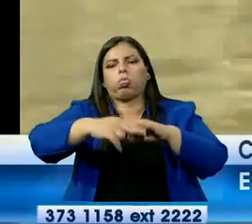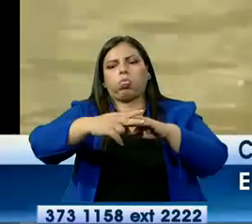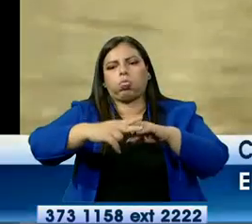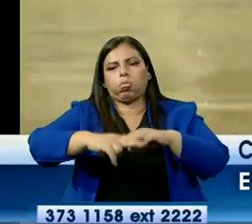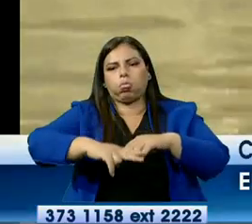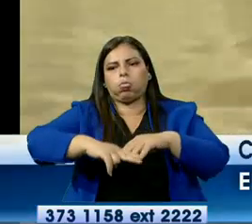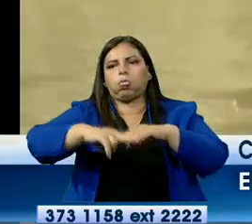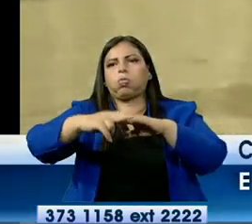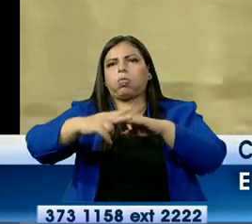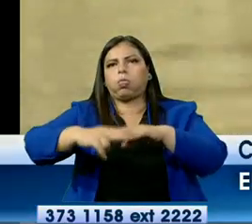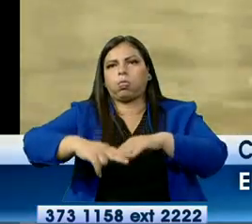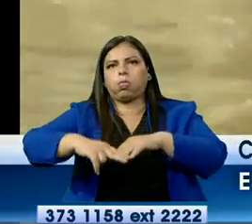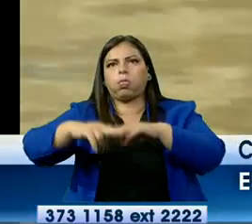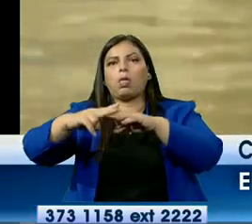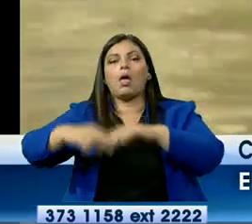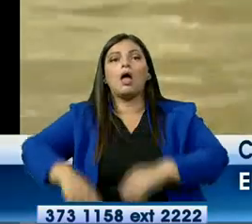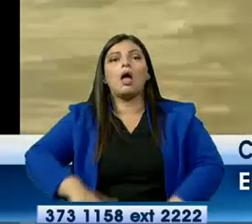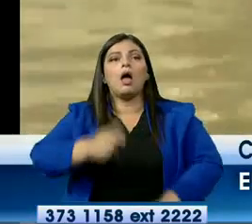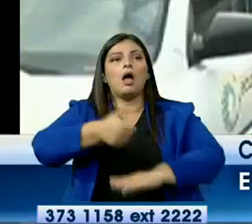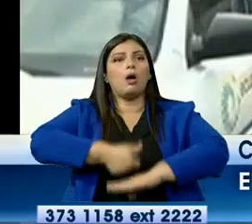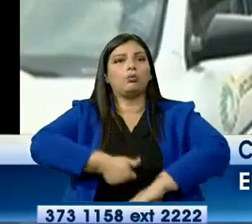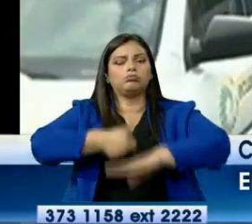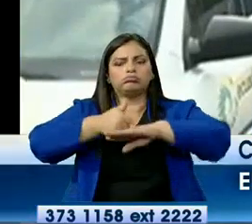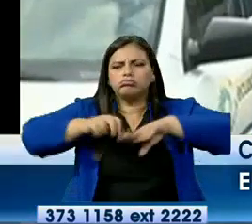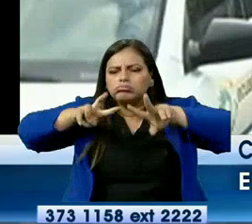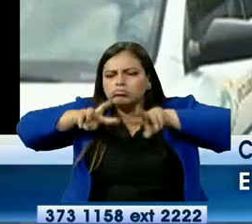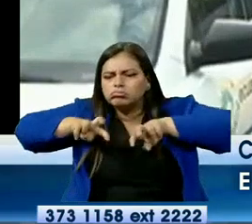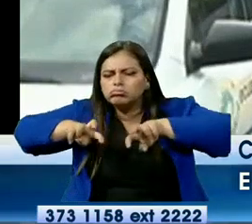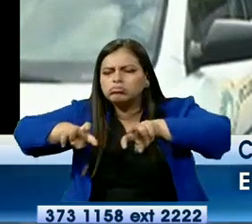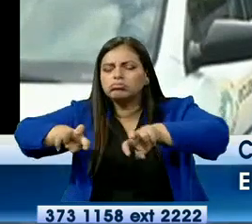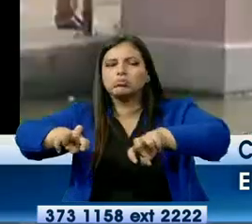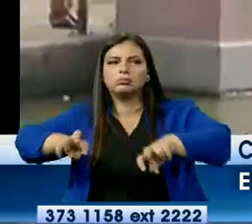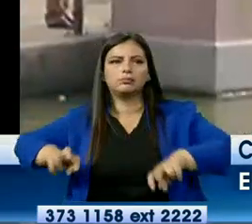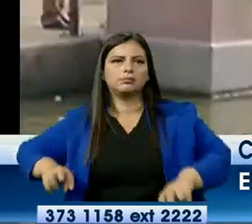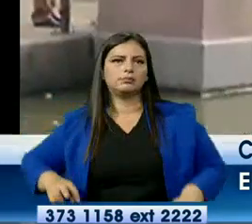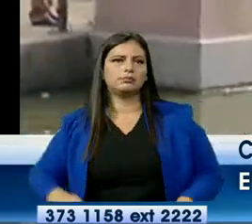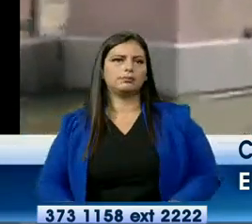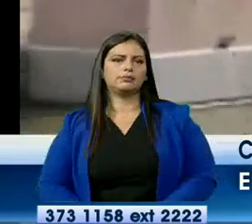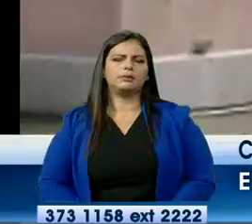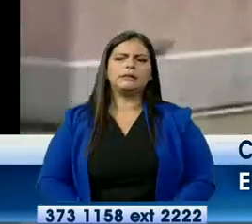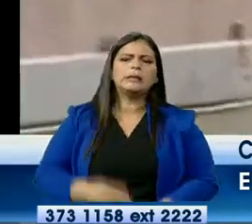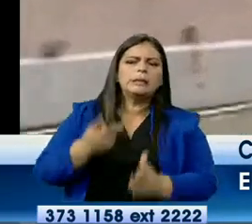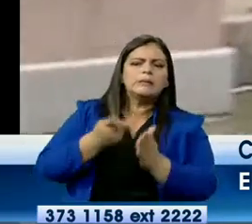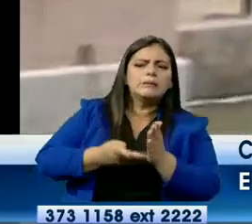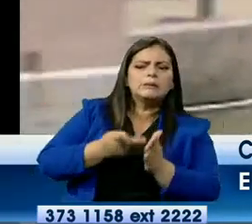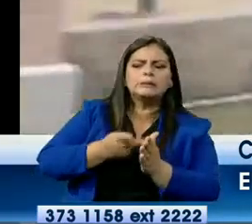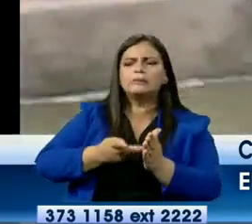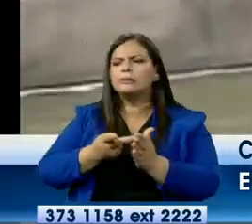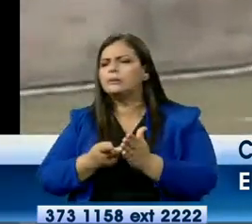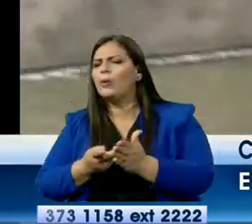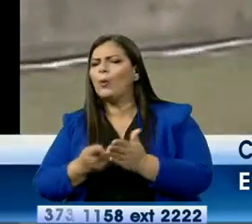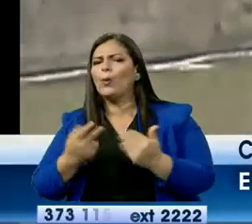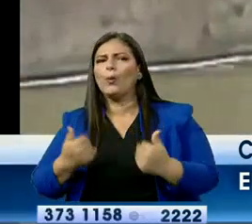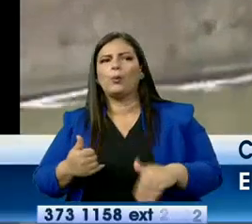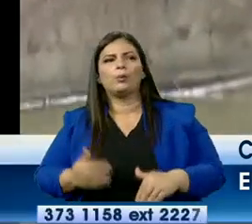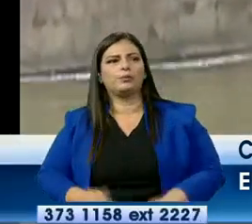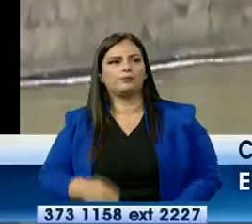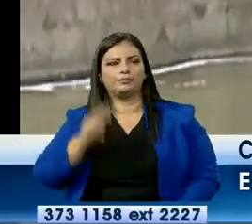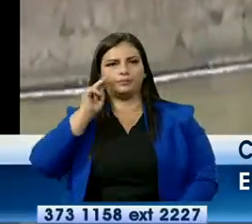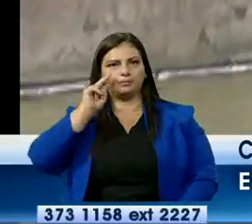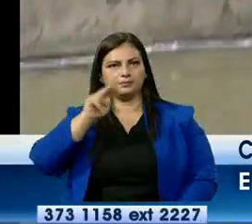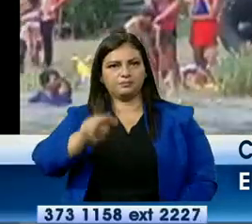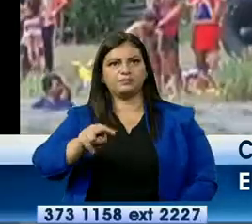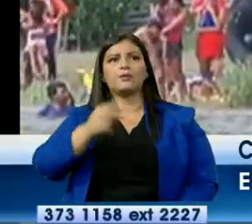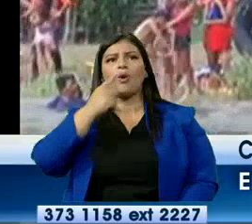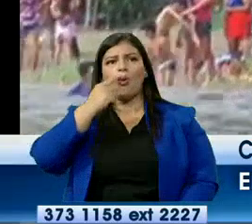A pocas horas de que termine el carnaval y en el sector de la cooperativa San Francisco, en una zona acuática divisaban el cuerpo sin